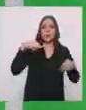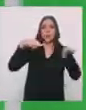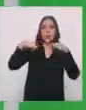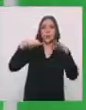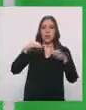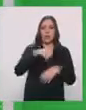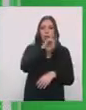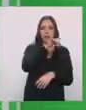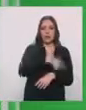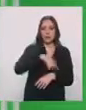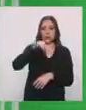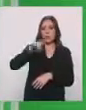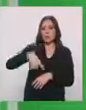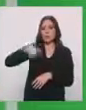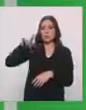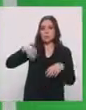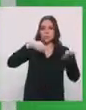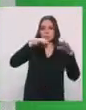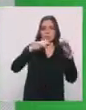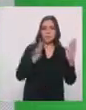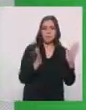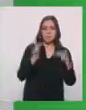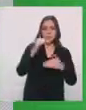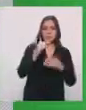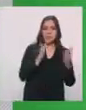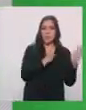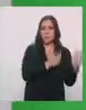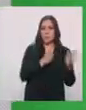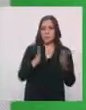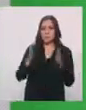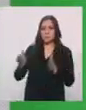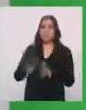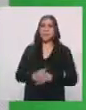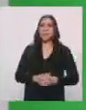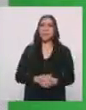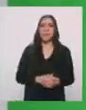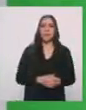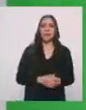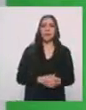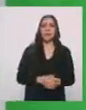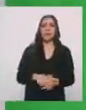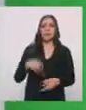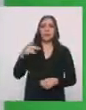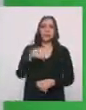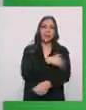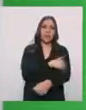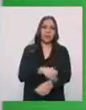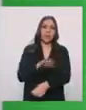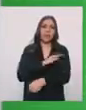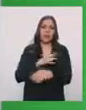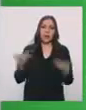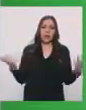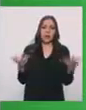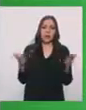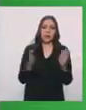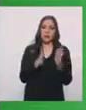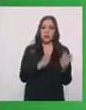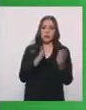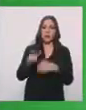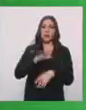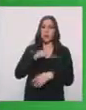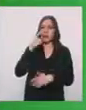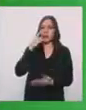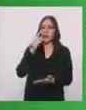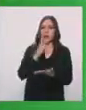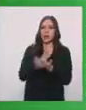hoja si me permiten, 3 hojas, 3 sobros, 3 cajitas, así concreto, y esto lo pueden hacer con su familia ahorita y les va a permitir identificar información.